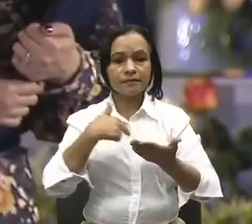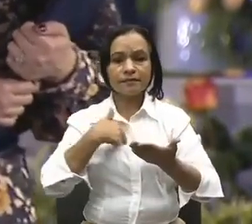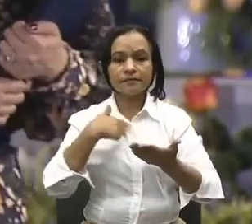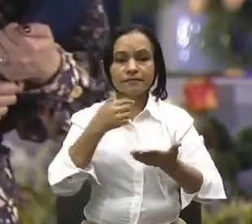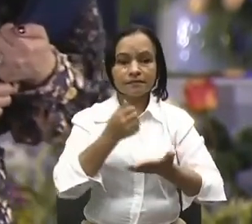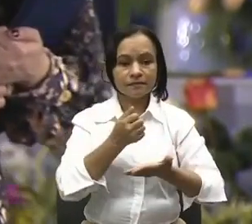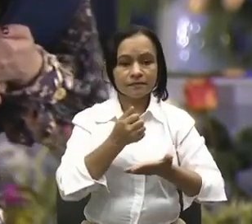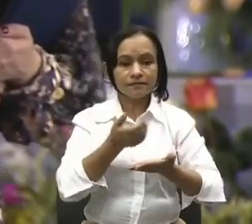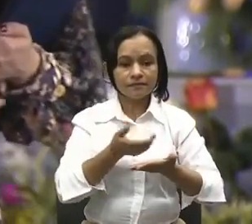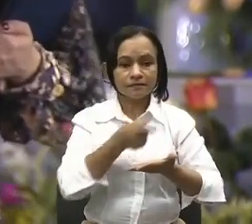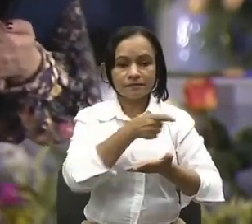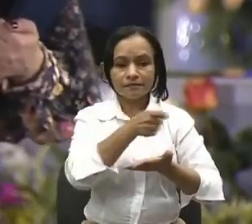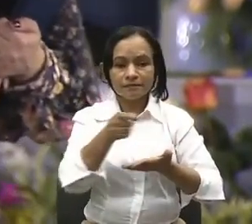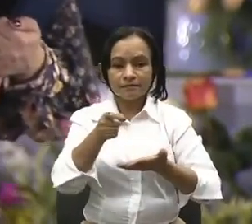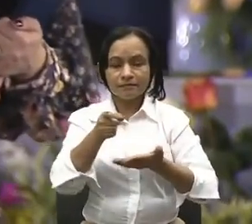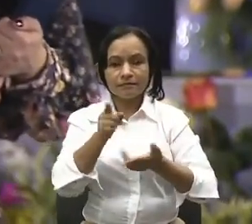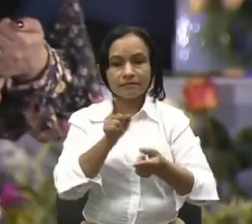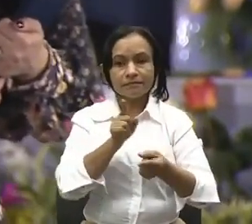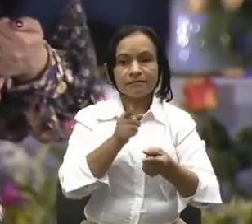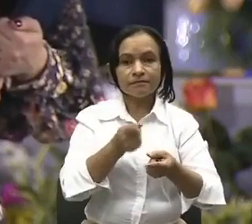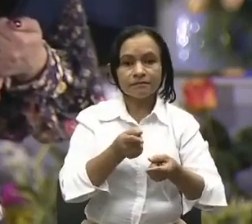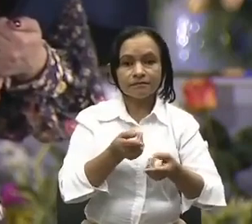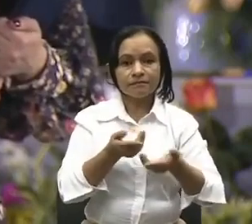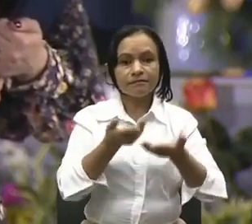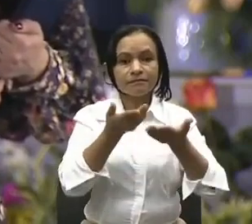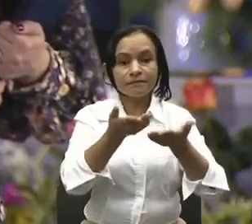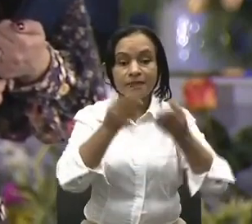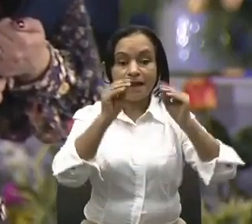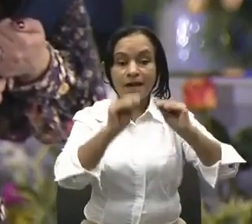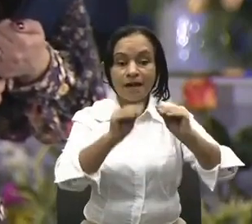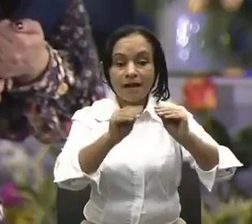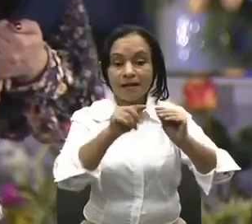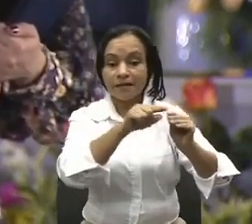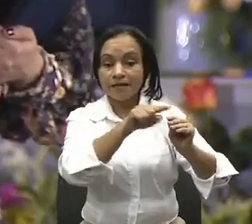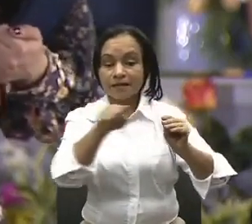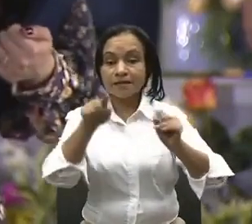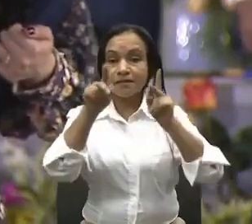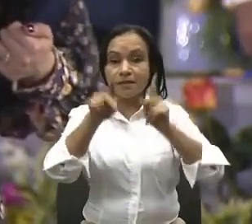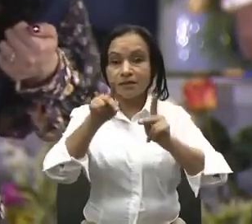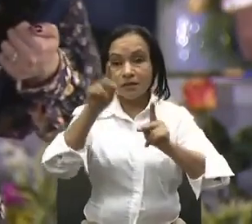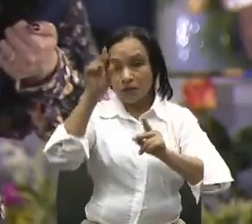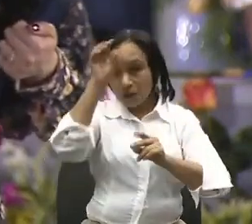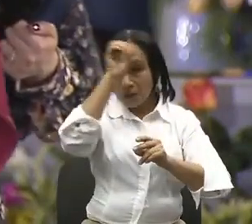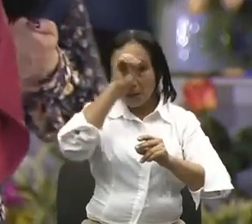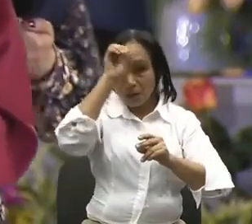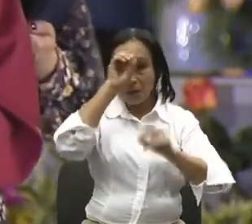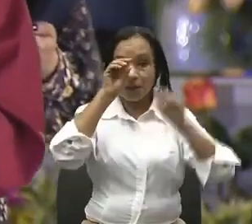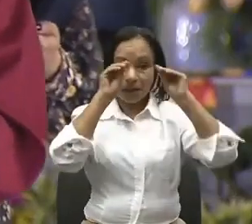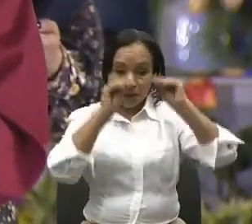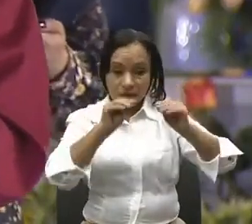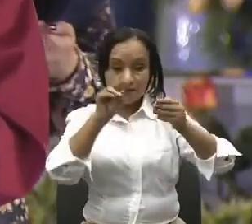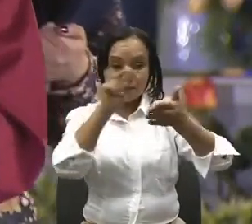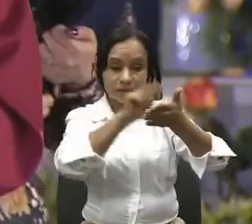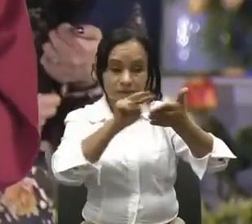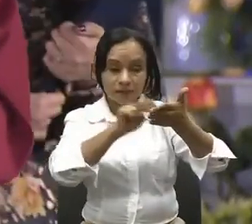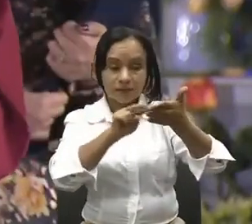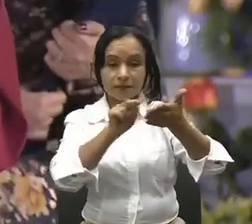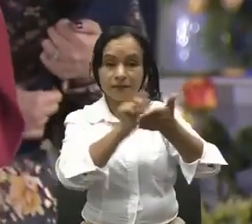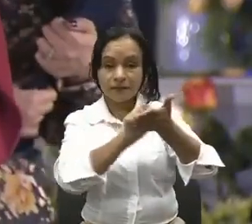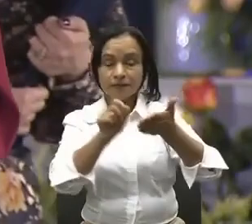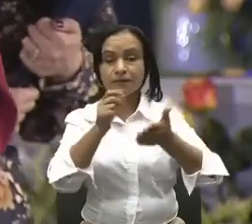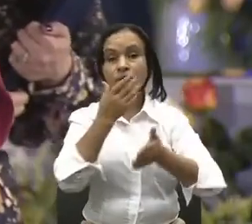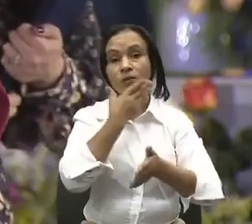llevarle la alfabetización a los niños, a los jóvenes, a